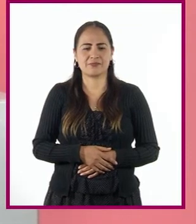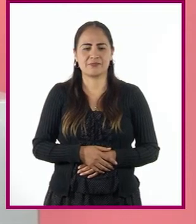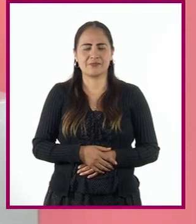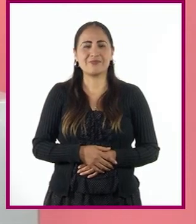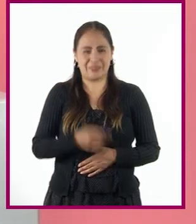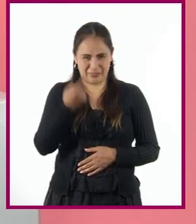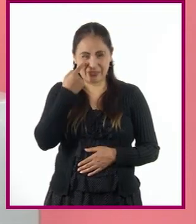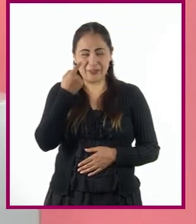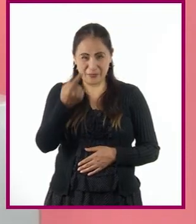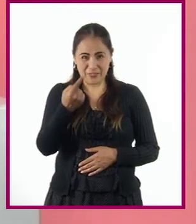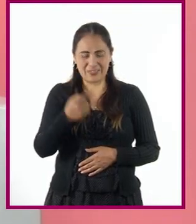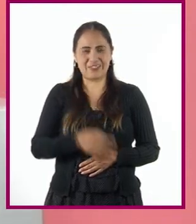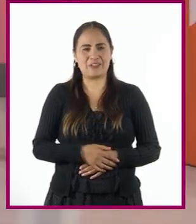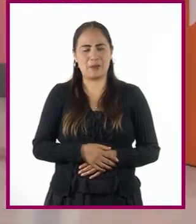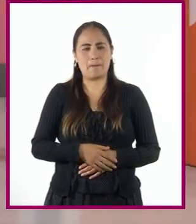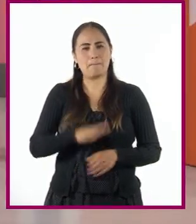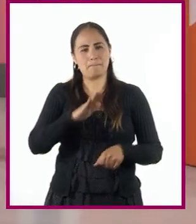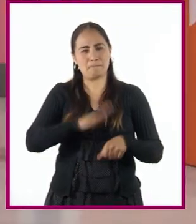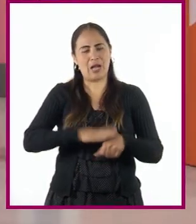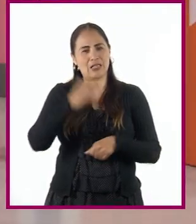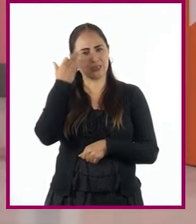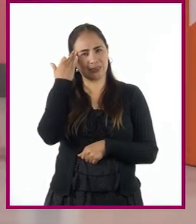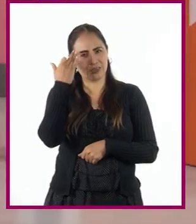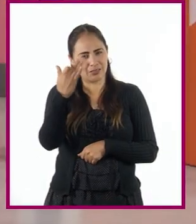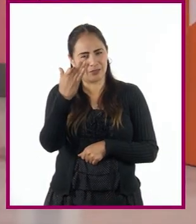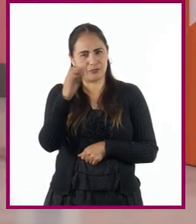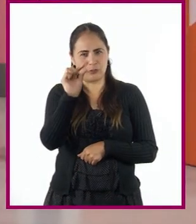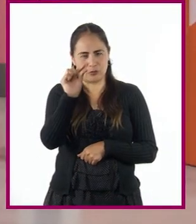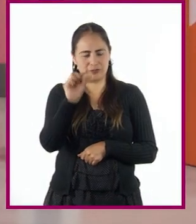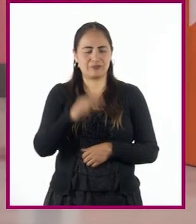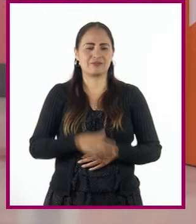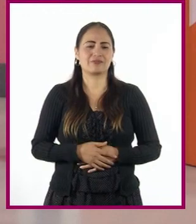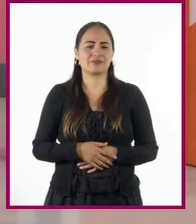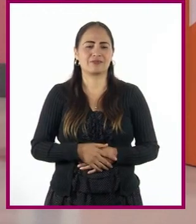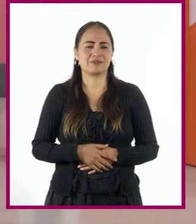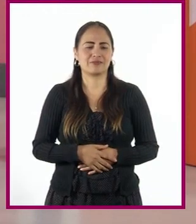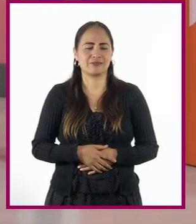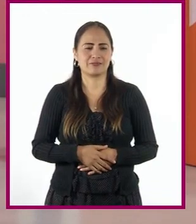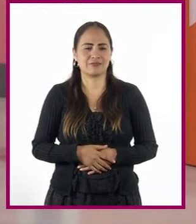Y como vemos, permanece encendida todavía un momento.